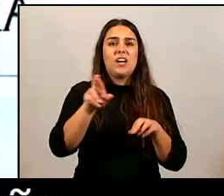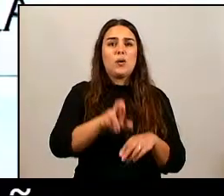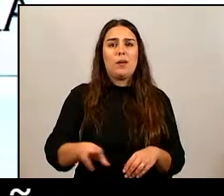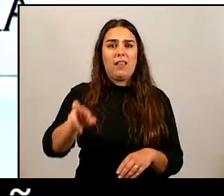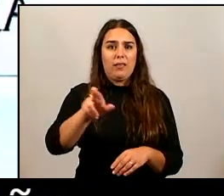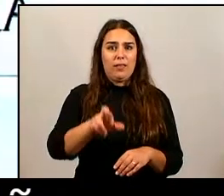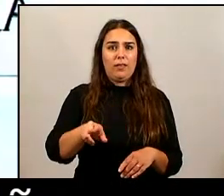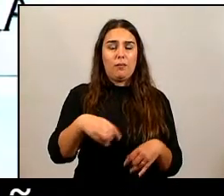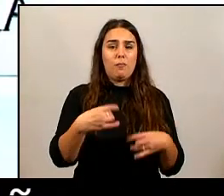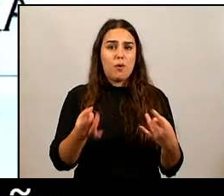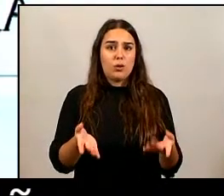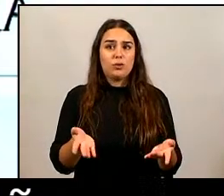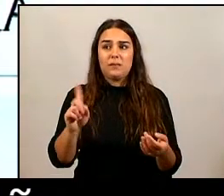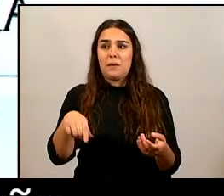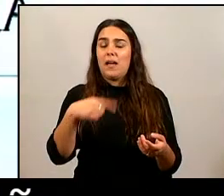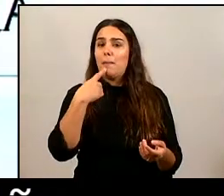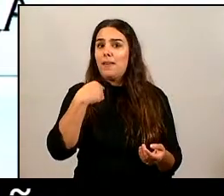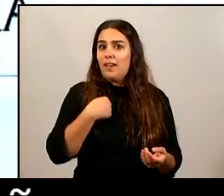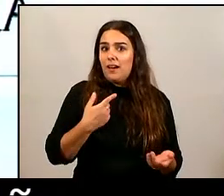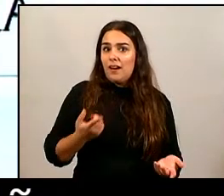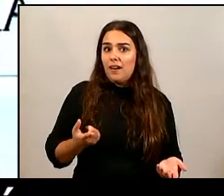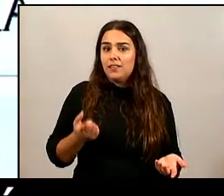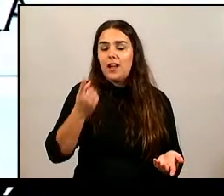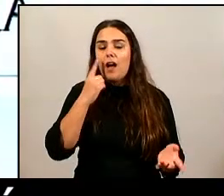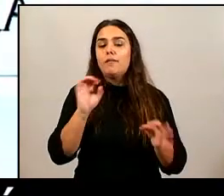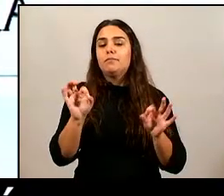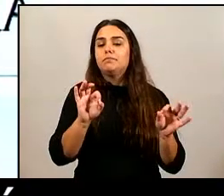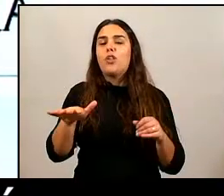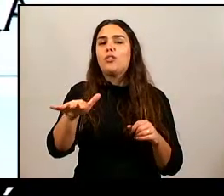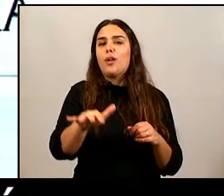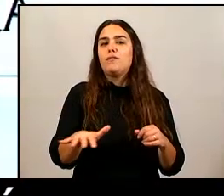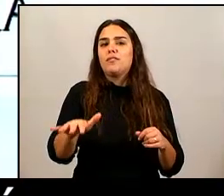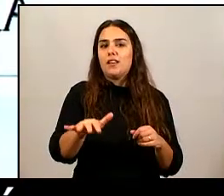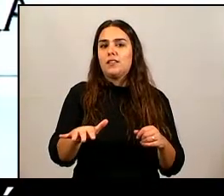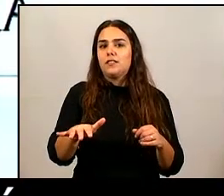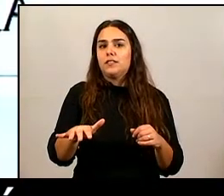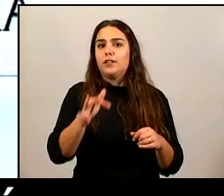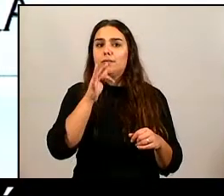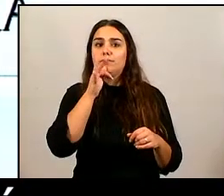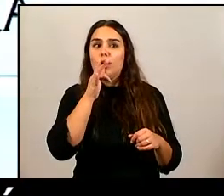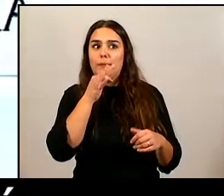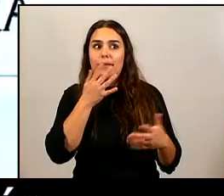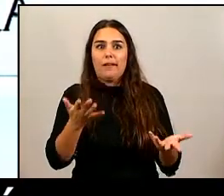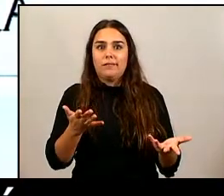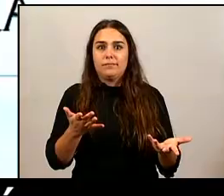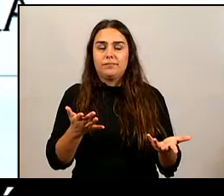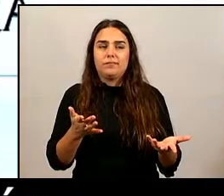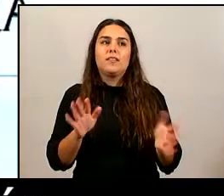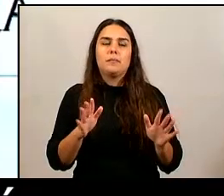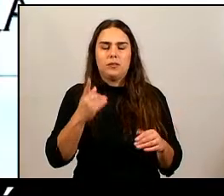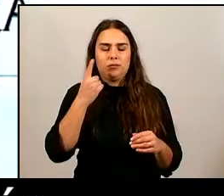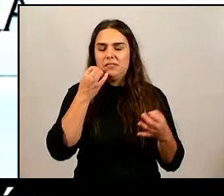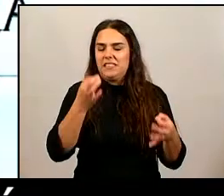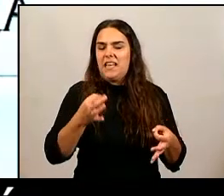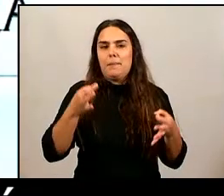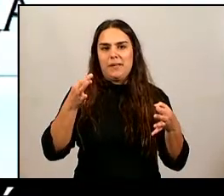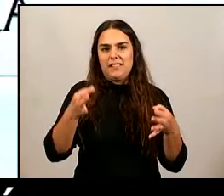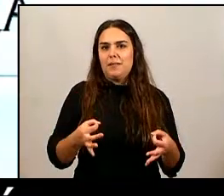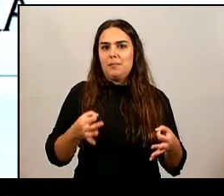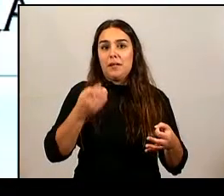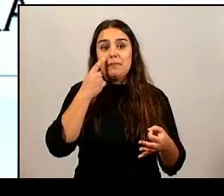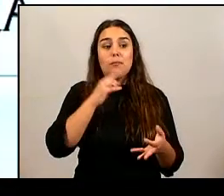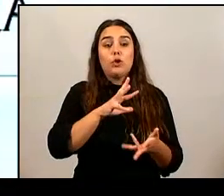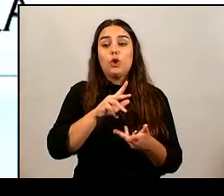que nos digan dónde está, cuáles van a ser los trazados que quedan pendientes todavía y estamos, como siempre, con estas